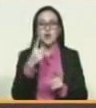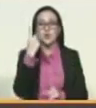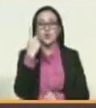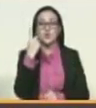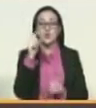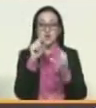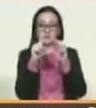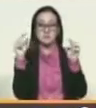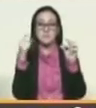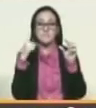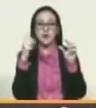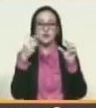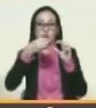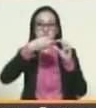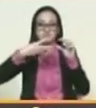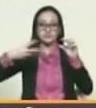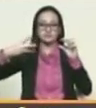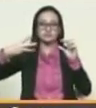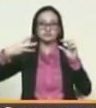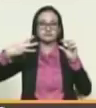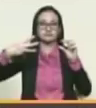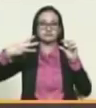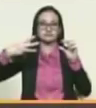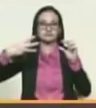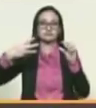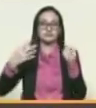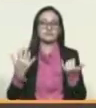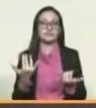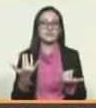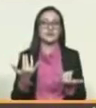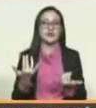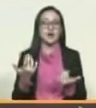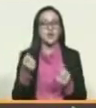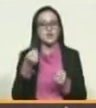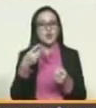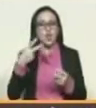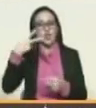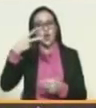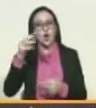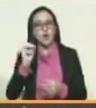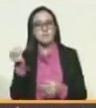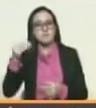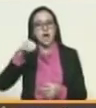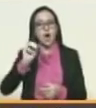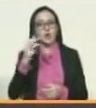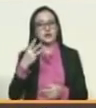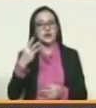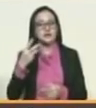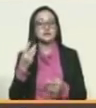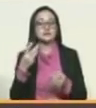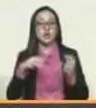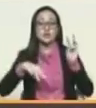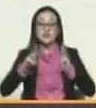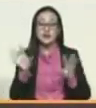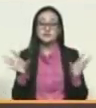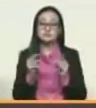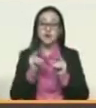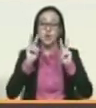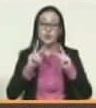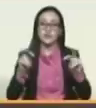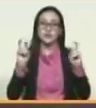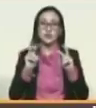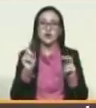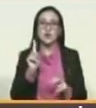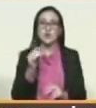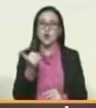sin embargo se pueden tomar como... Hay algunos que los cuentan como dos o tres, pero son 13 auditorías tal como lo dije y no hay